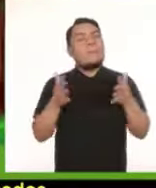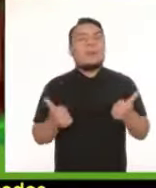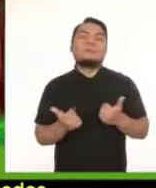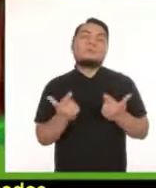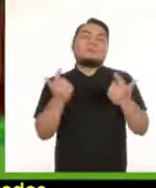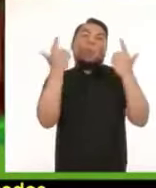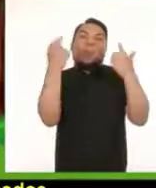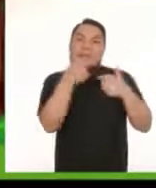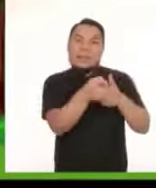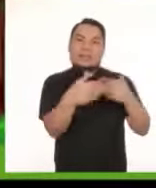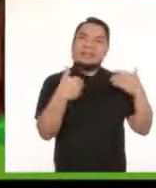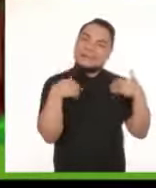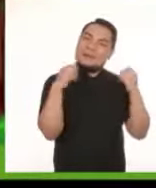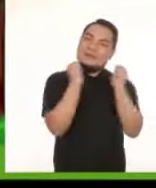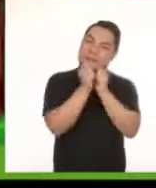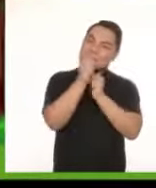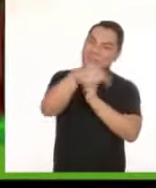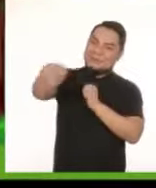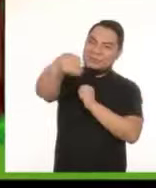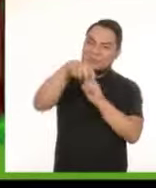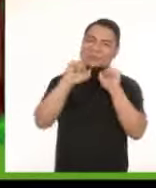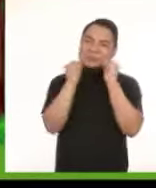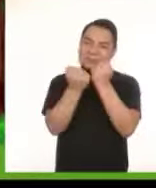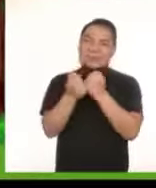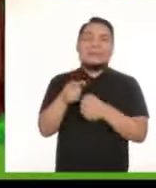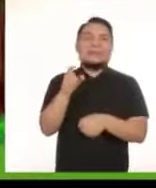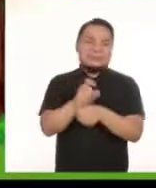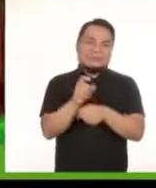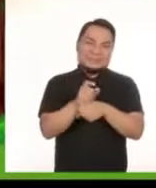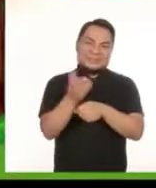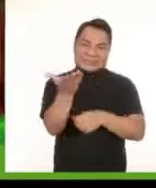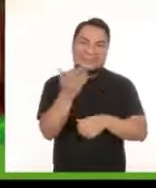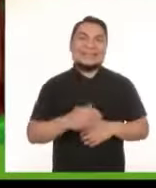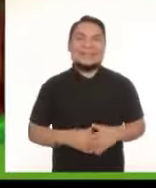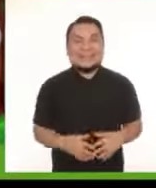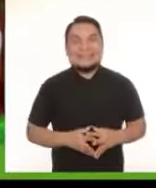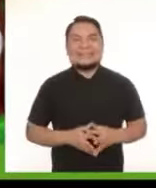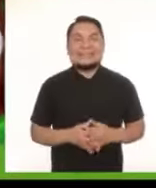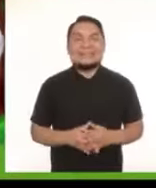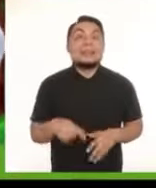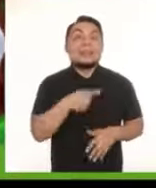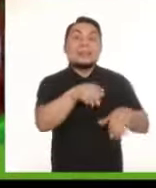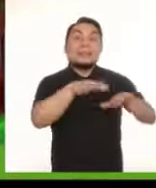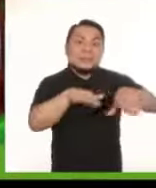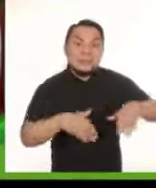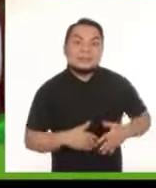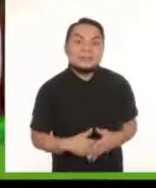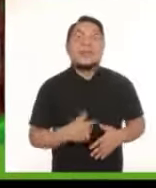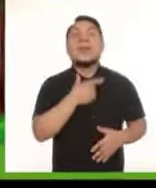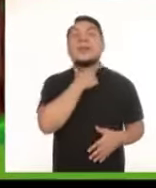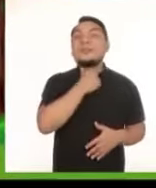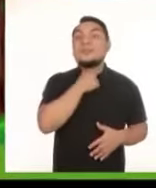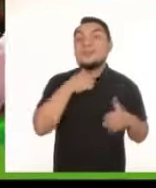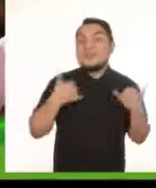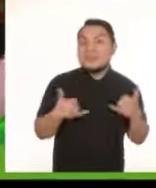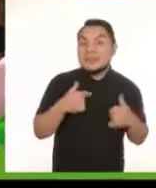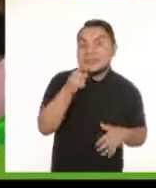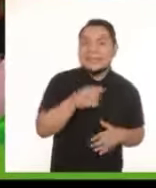muy afortunados al tenerlos como sus tutores. Chicos, ¿les gustó el